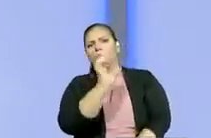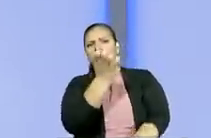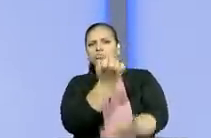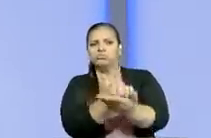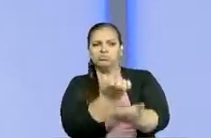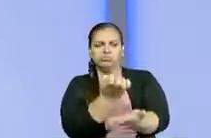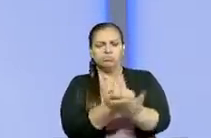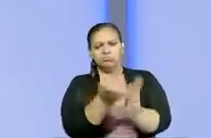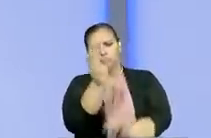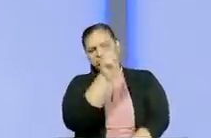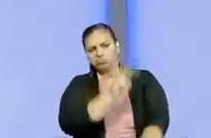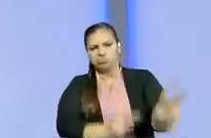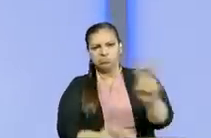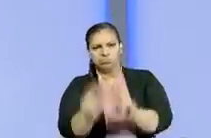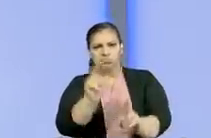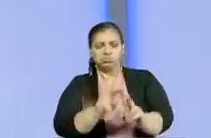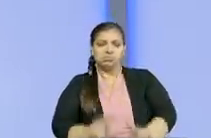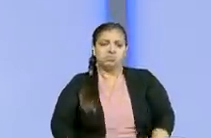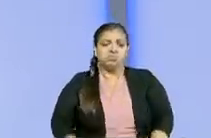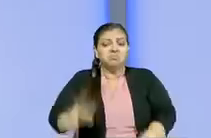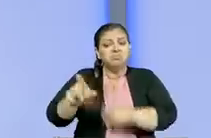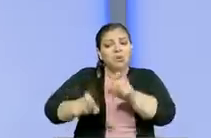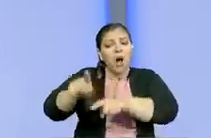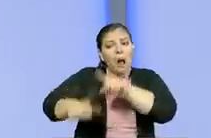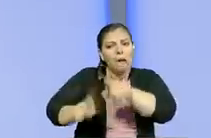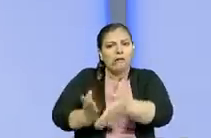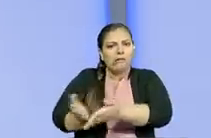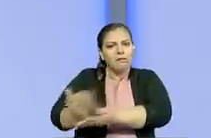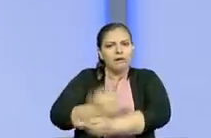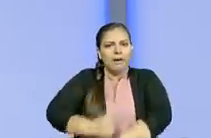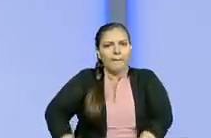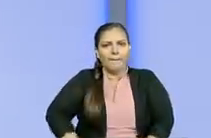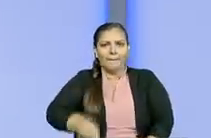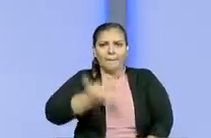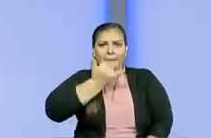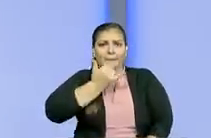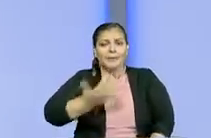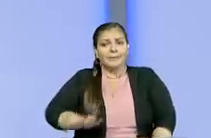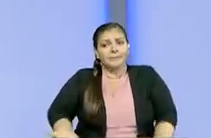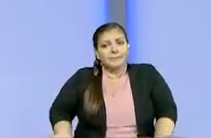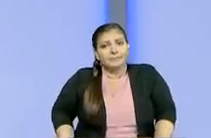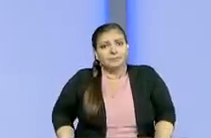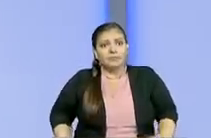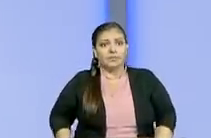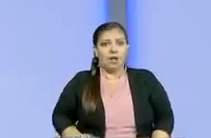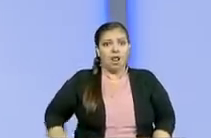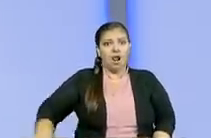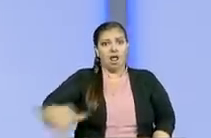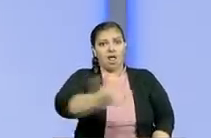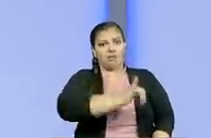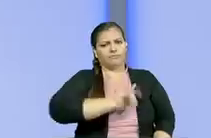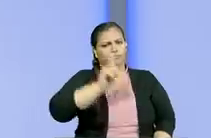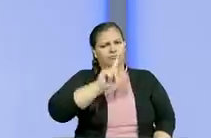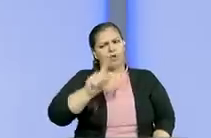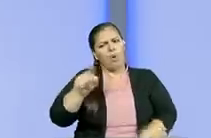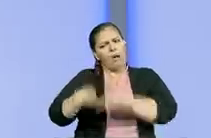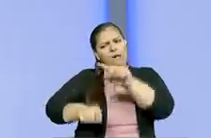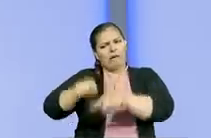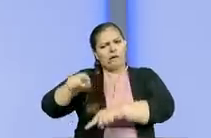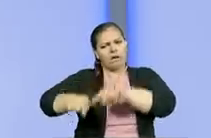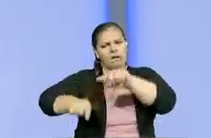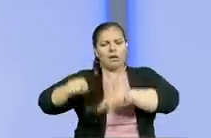económica, lamentablemente por el mal accionar de algunos elementos se entorpece. En materia de fiscalización, si